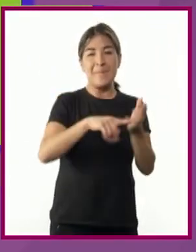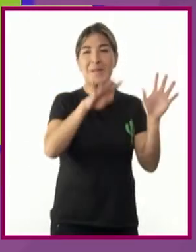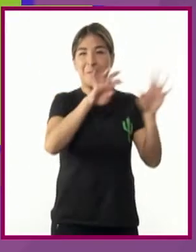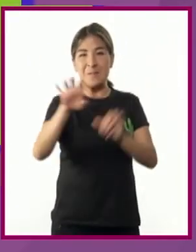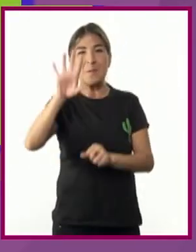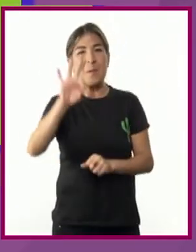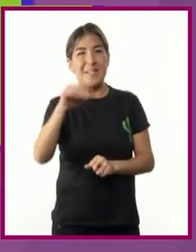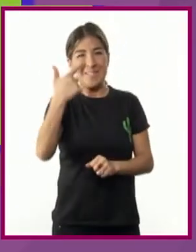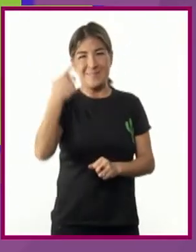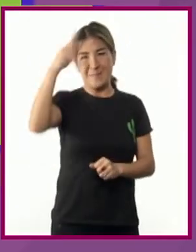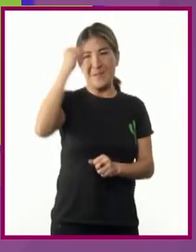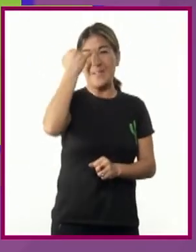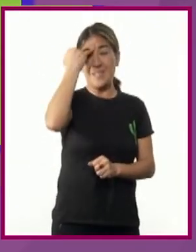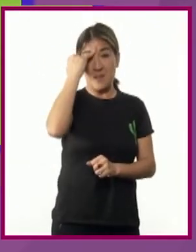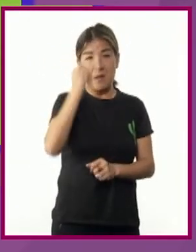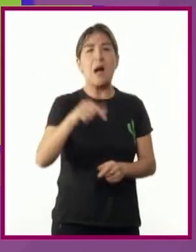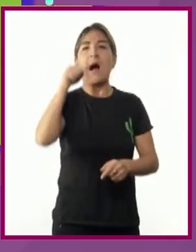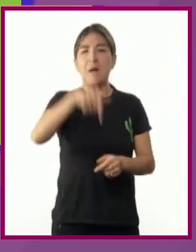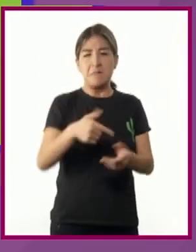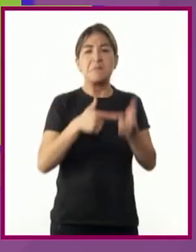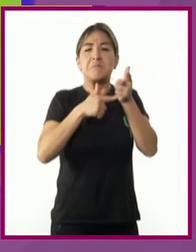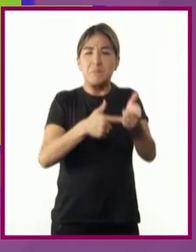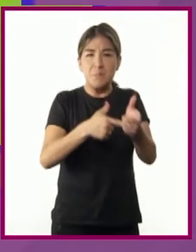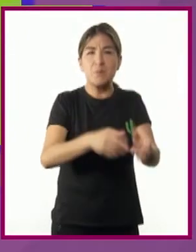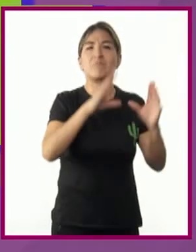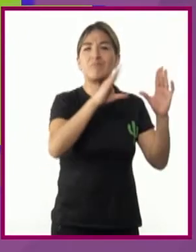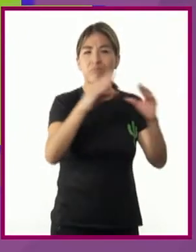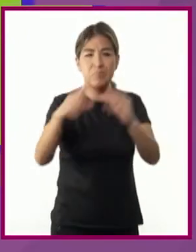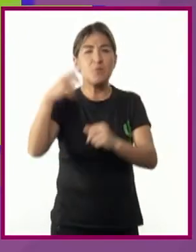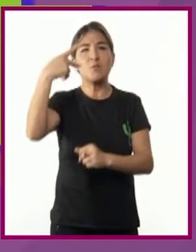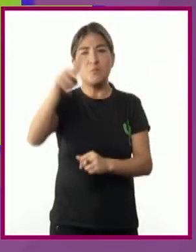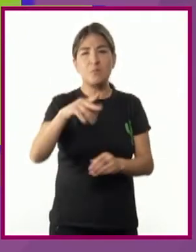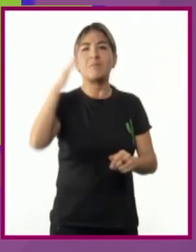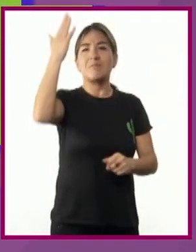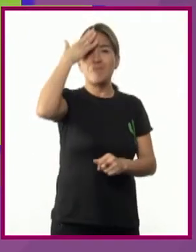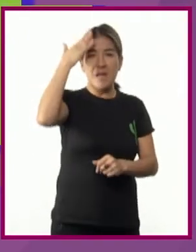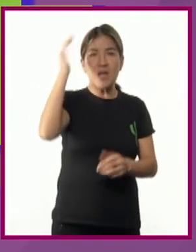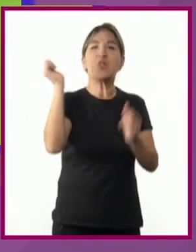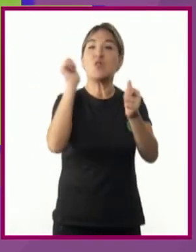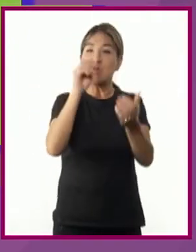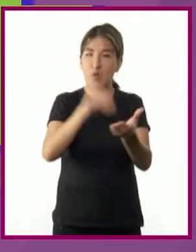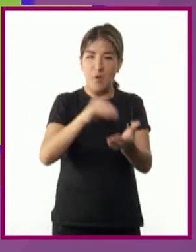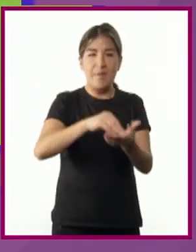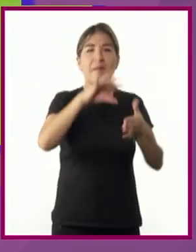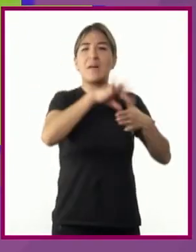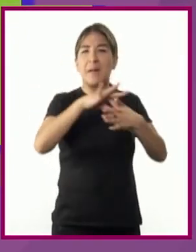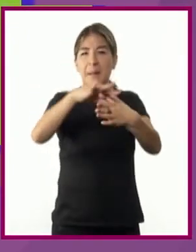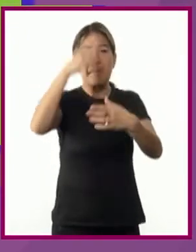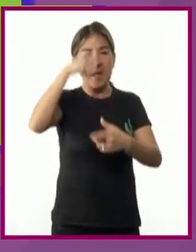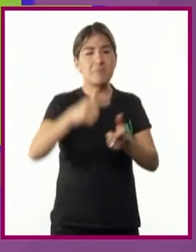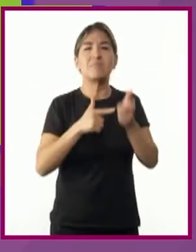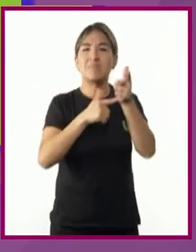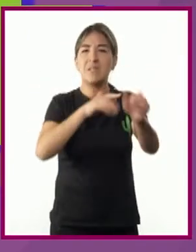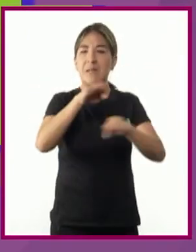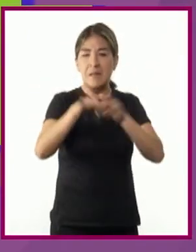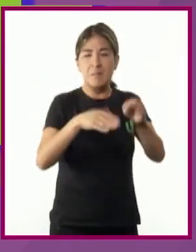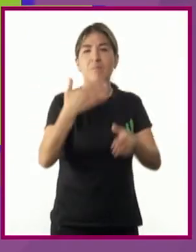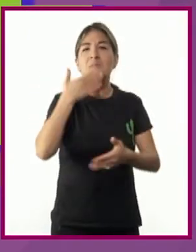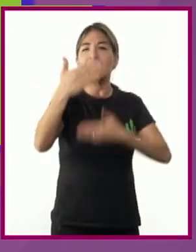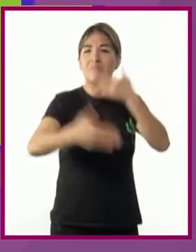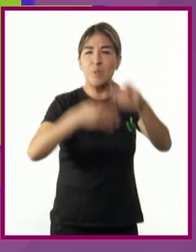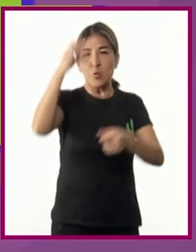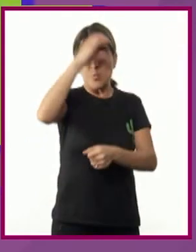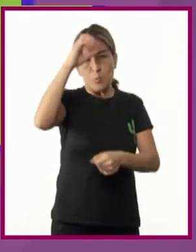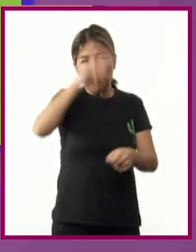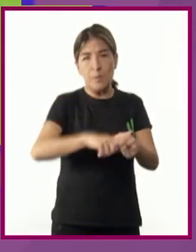1947, el pueblo hindú continuó aplicando las enseñanzas de su líder y guía, quien además continuó trabajando para construir una cultura de paz